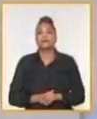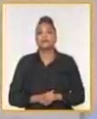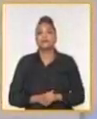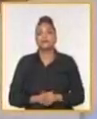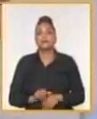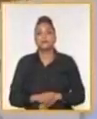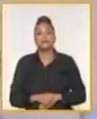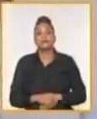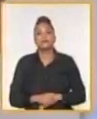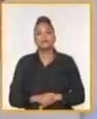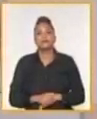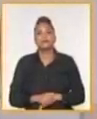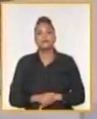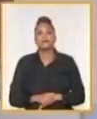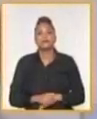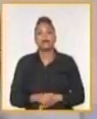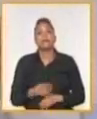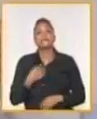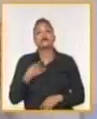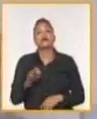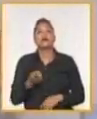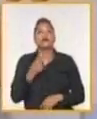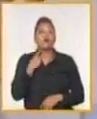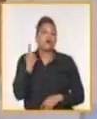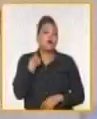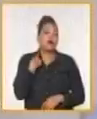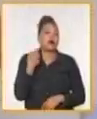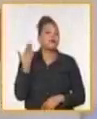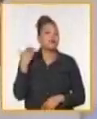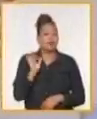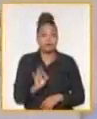pero está en la cuerda floja hace mucho rato.